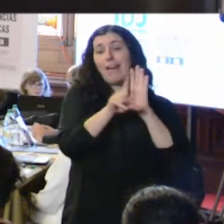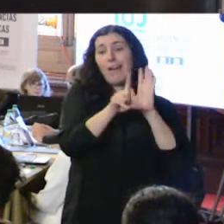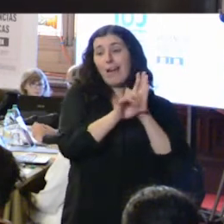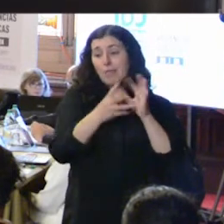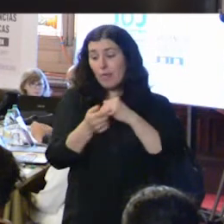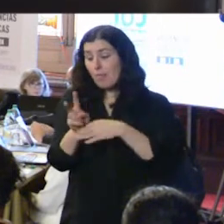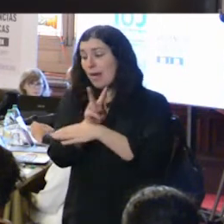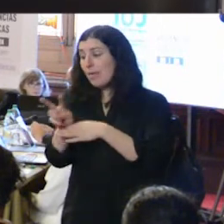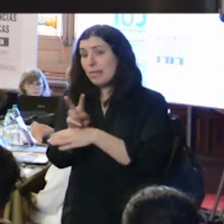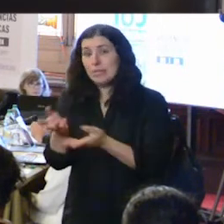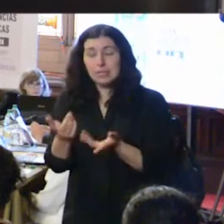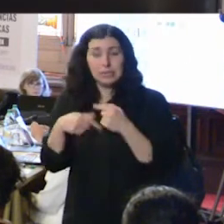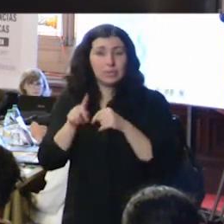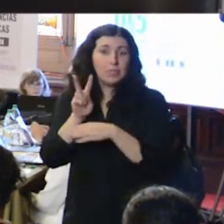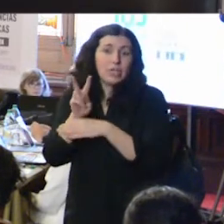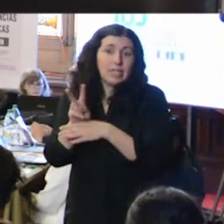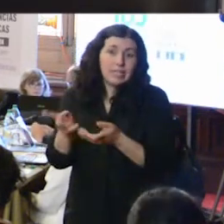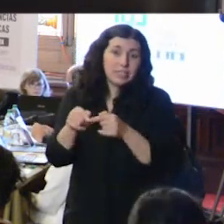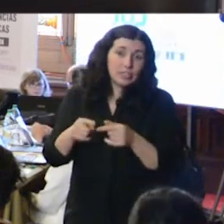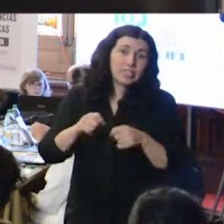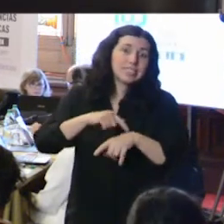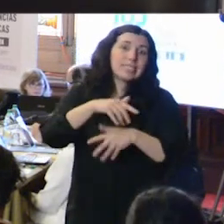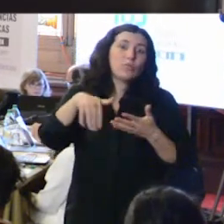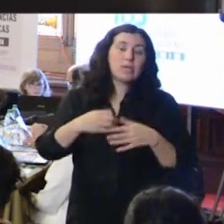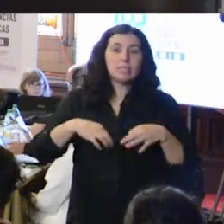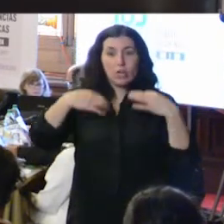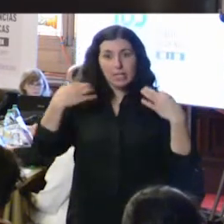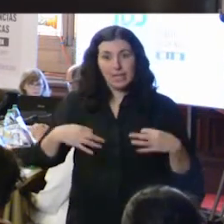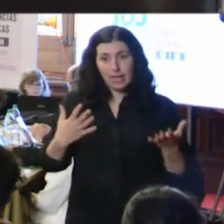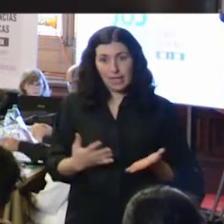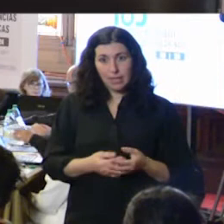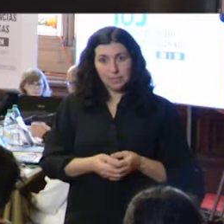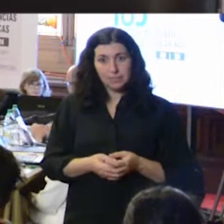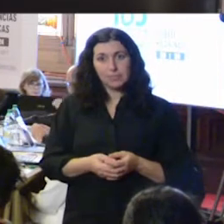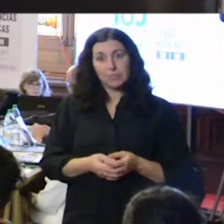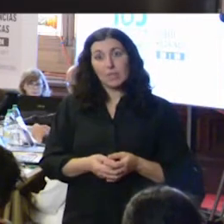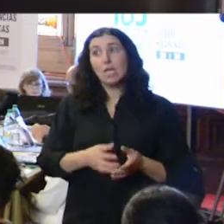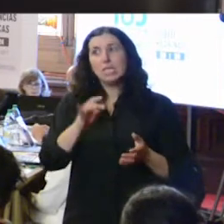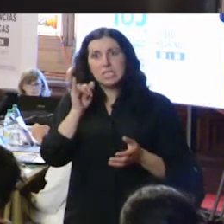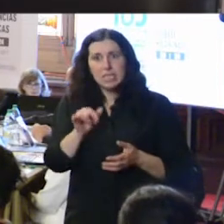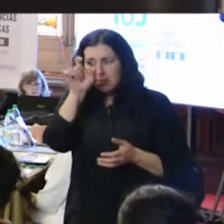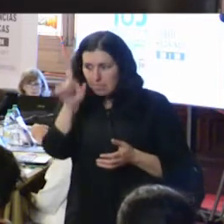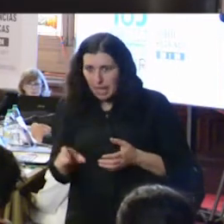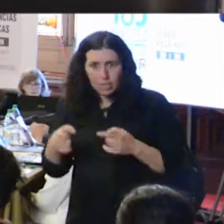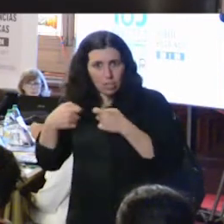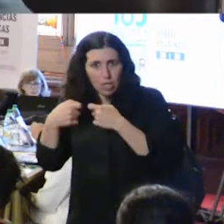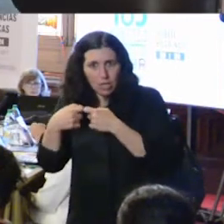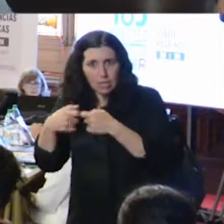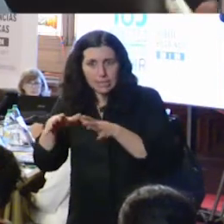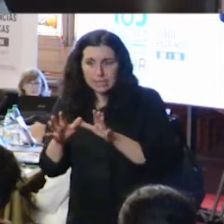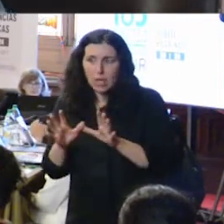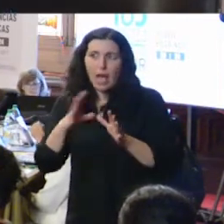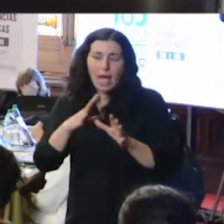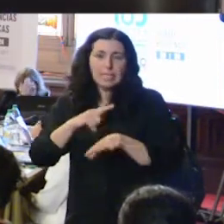mecanismo nacional, ¿verdad? Claro, cuando sí se encuentra en situación de riesgo hay que crearlo con una